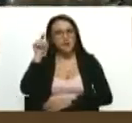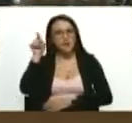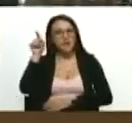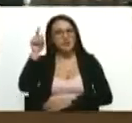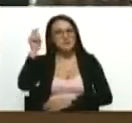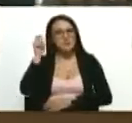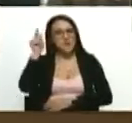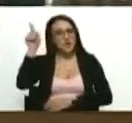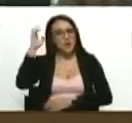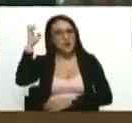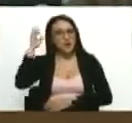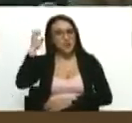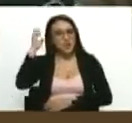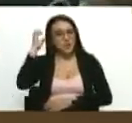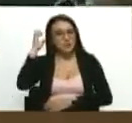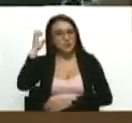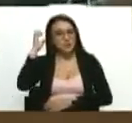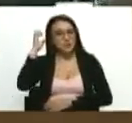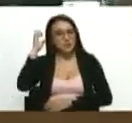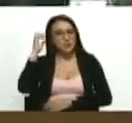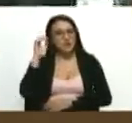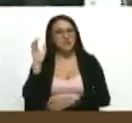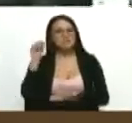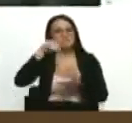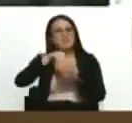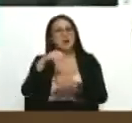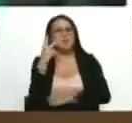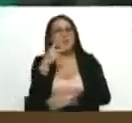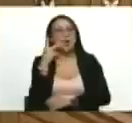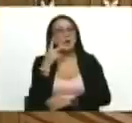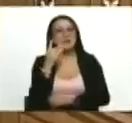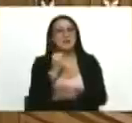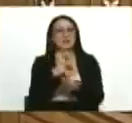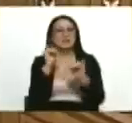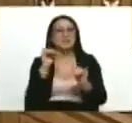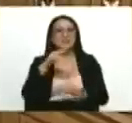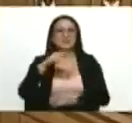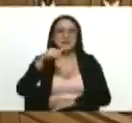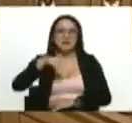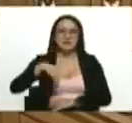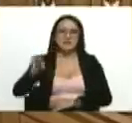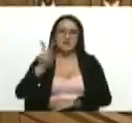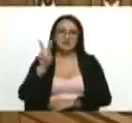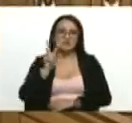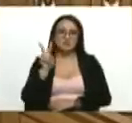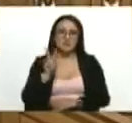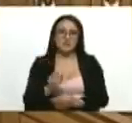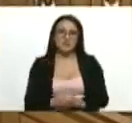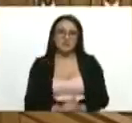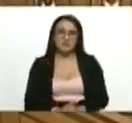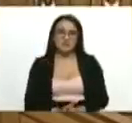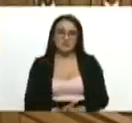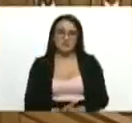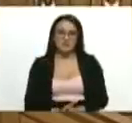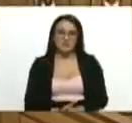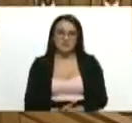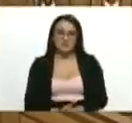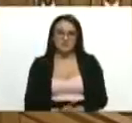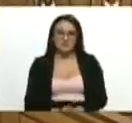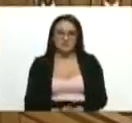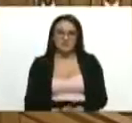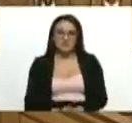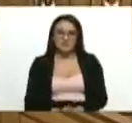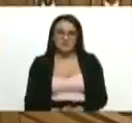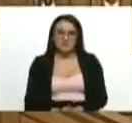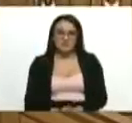en la política soberana de nuestra República.